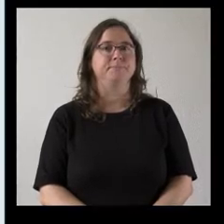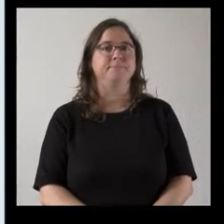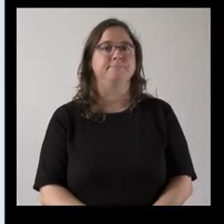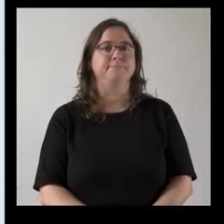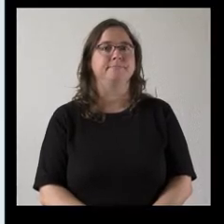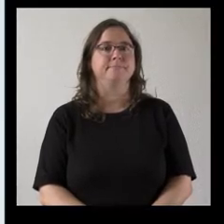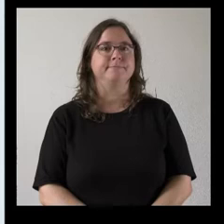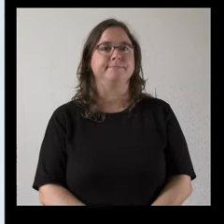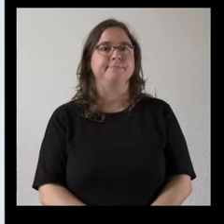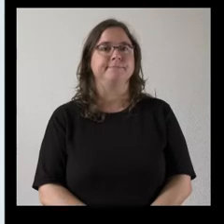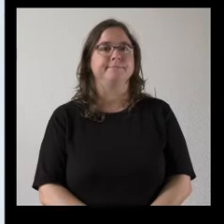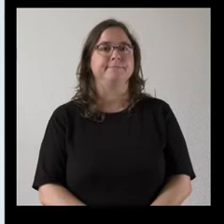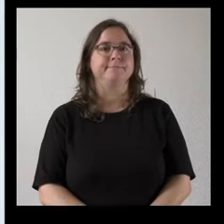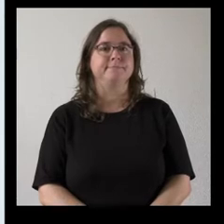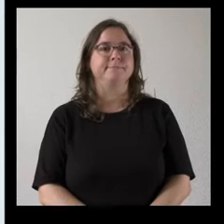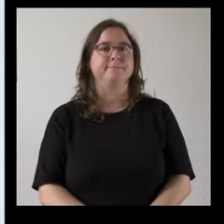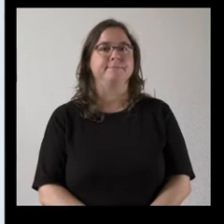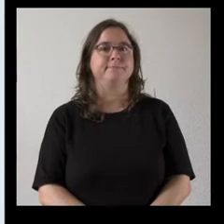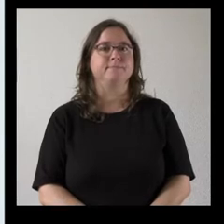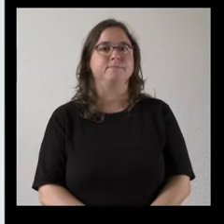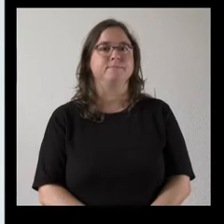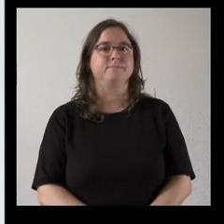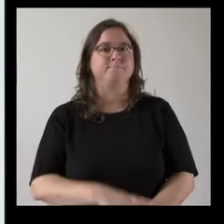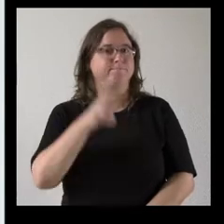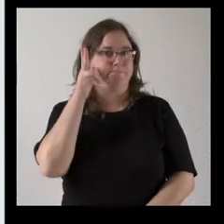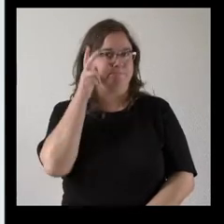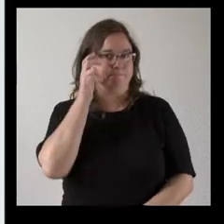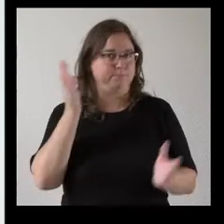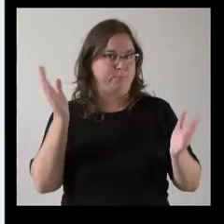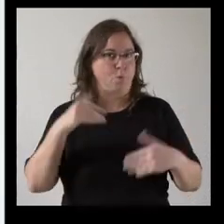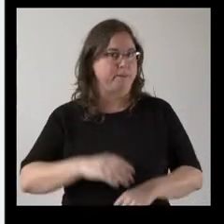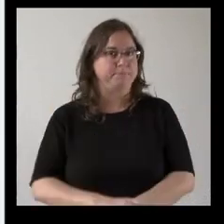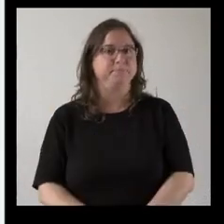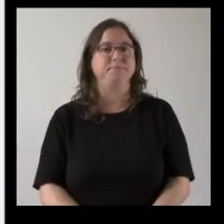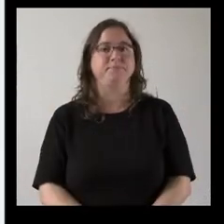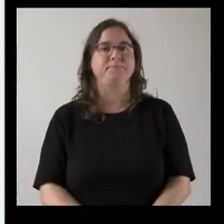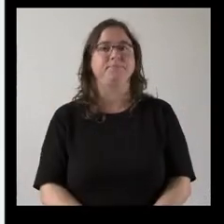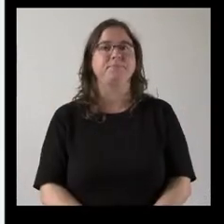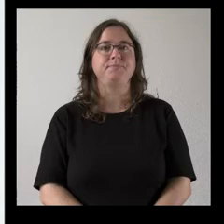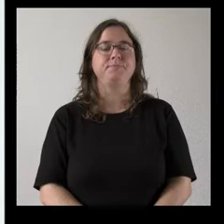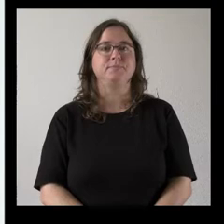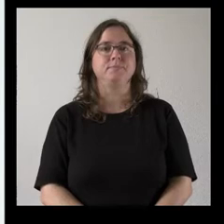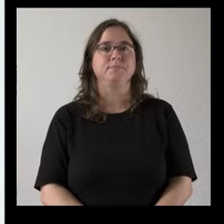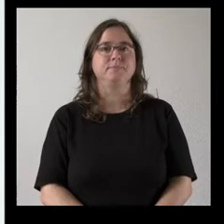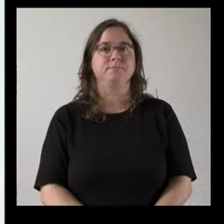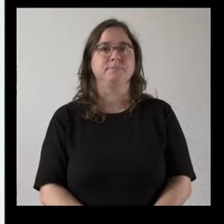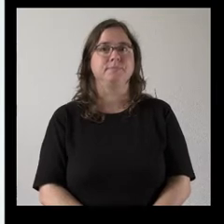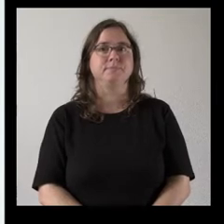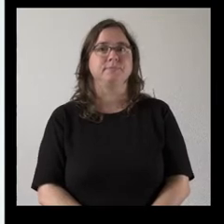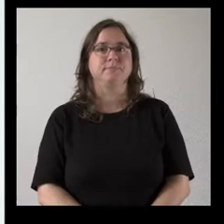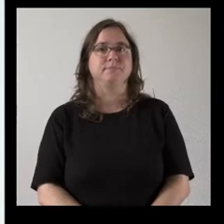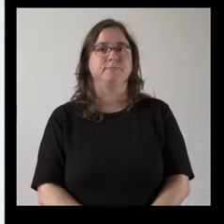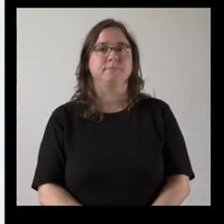alguna ocasión a la mayoría de empleo de un paquete importante de ayudas para el